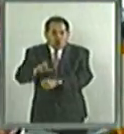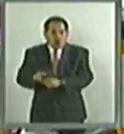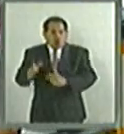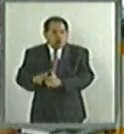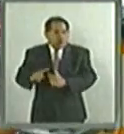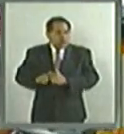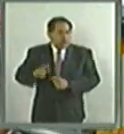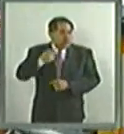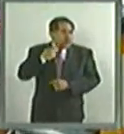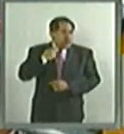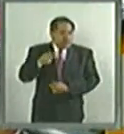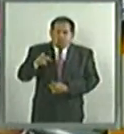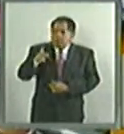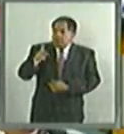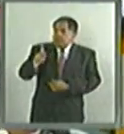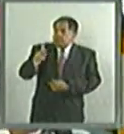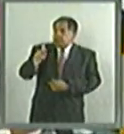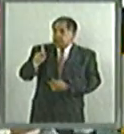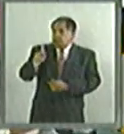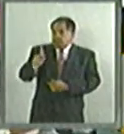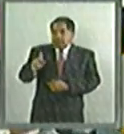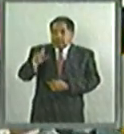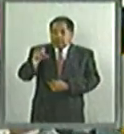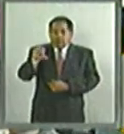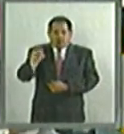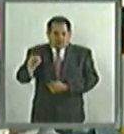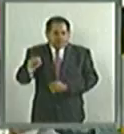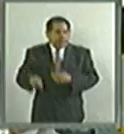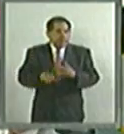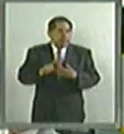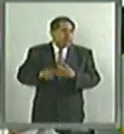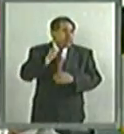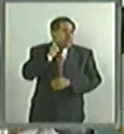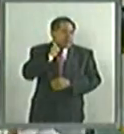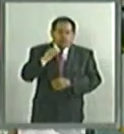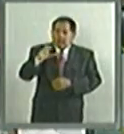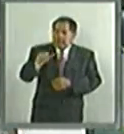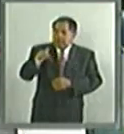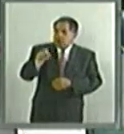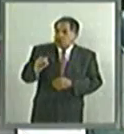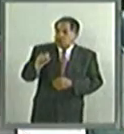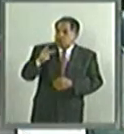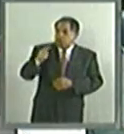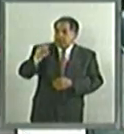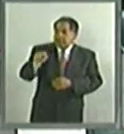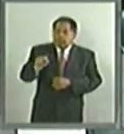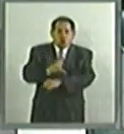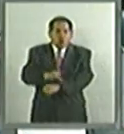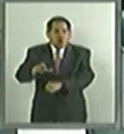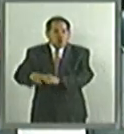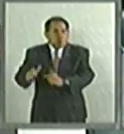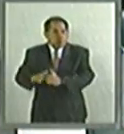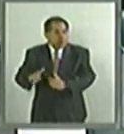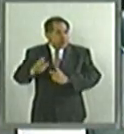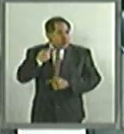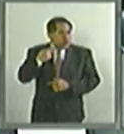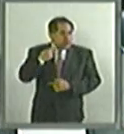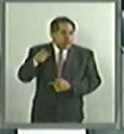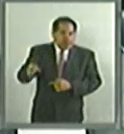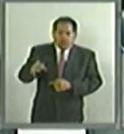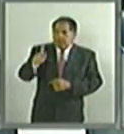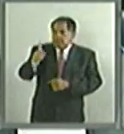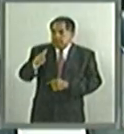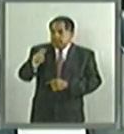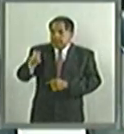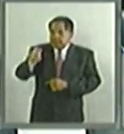Grupo Parlamentario del Partido Encuentro Social, y del senador Carlos Alberto Puente, coordinador del Grupo Parlamentario del Partido